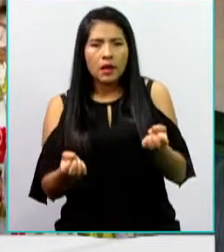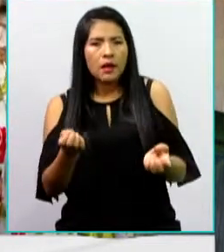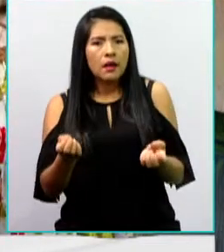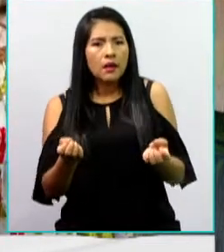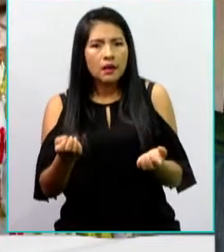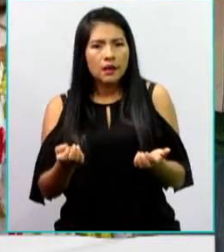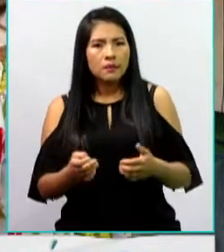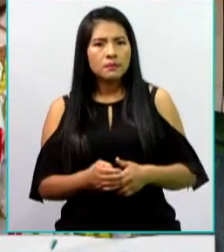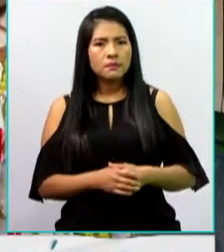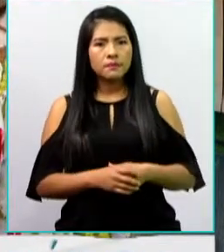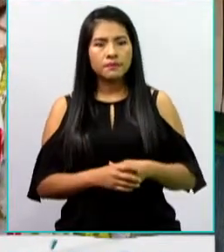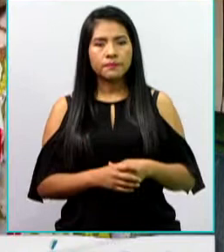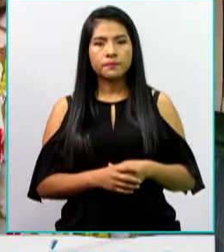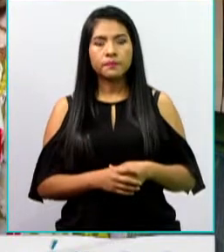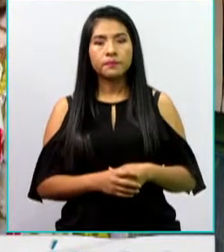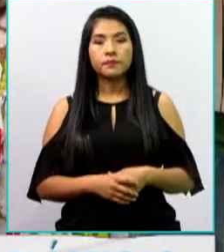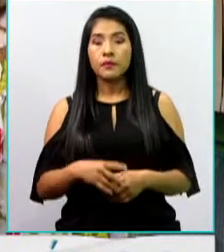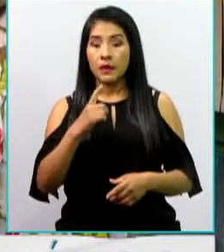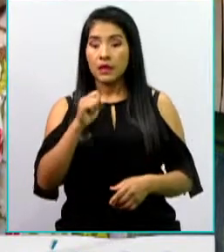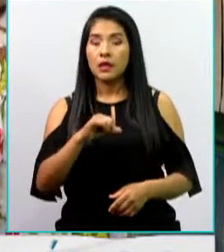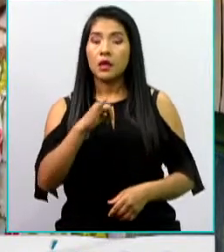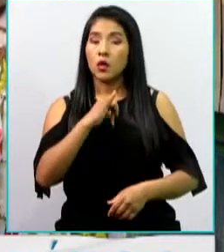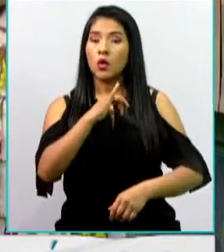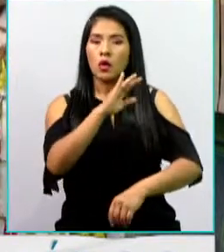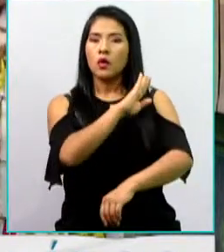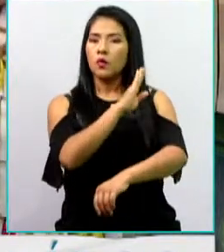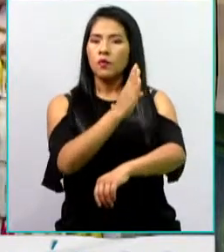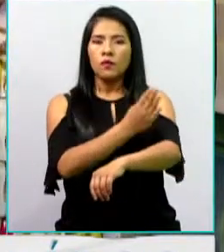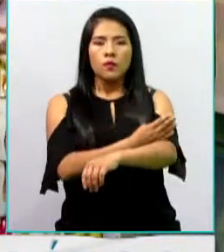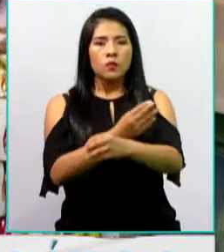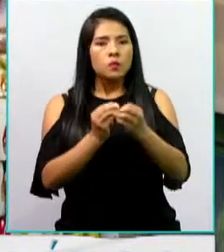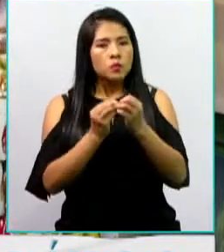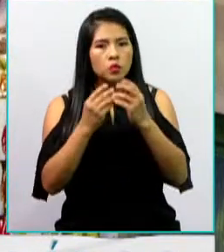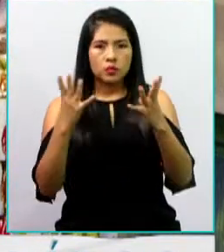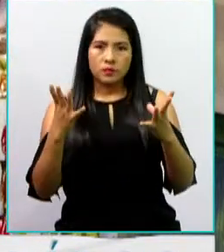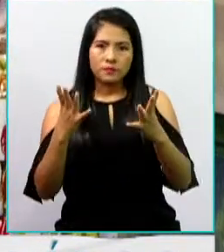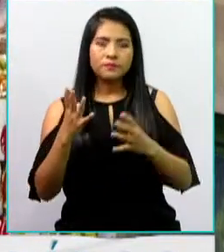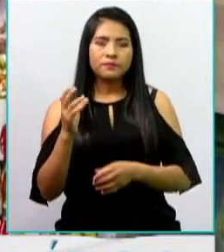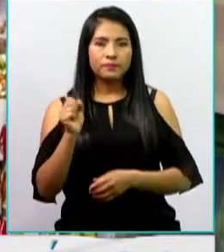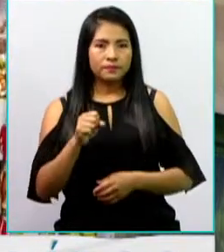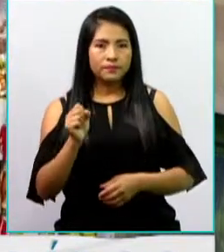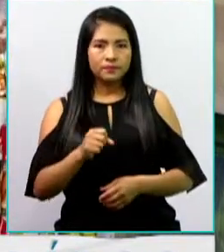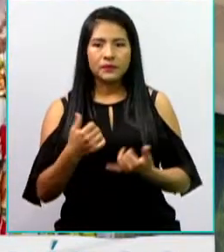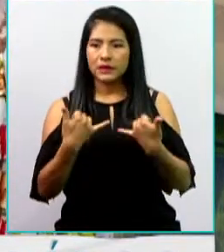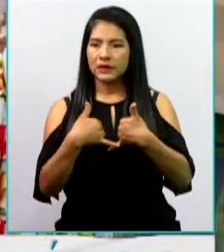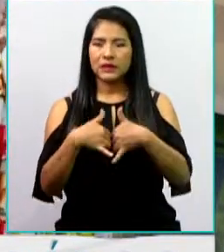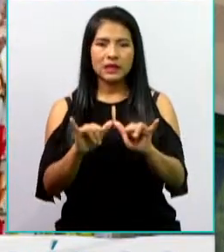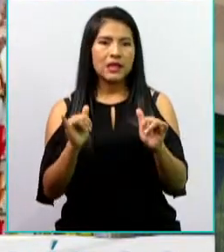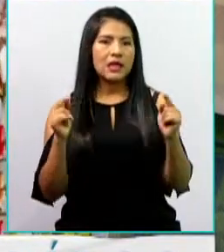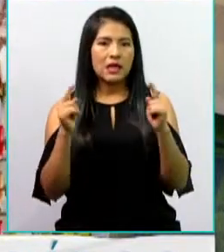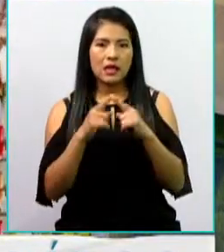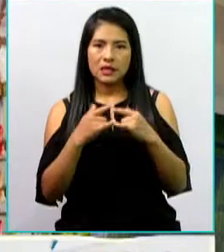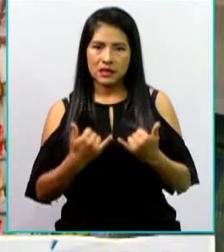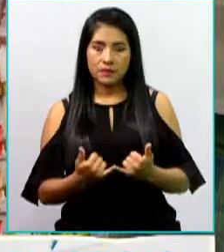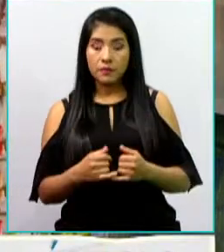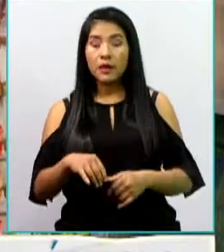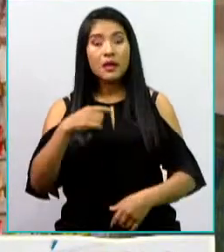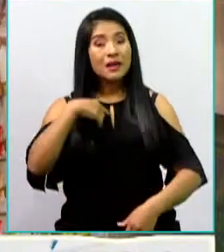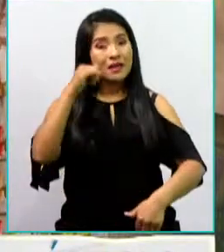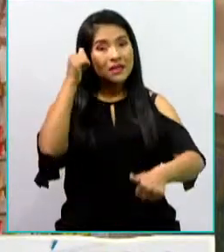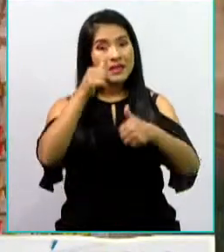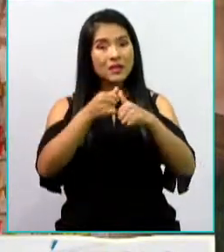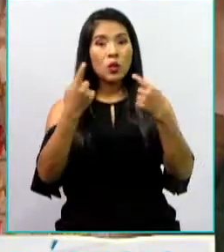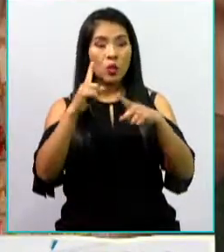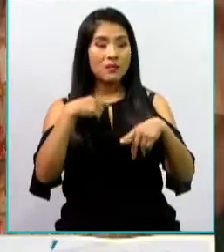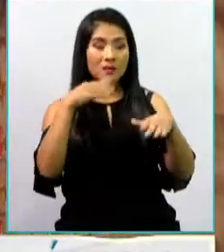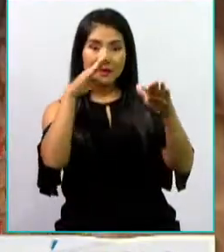Me esforcé muchísimo, la verdad, ¿no? Porque mis hijos, ¿no? Cuando yo entré a la universidad, entré con